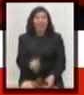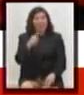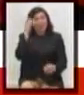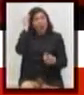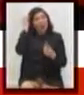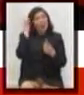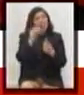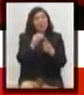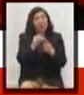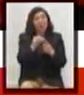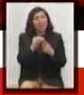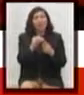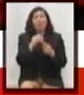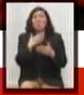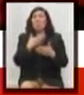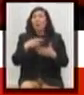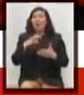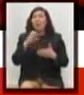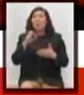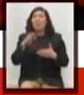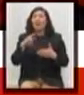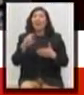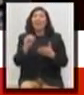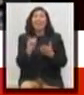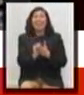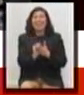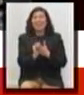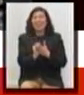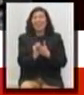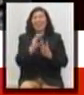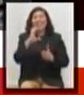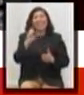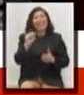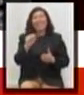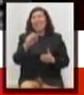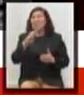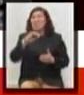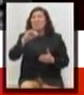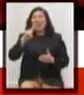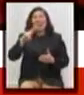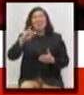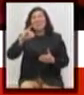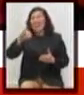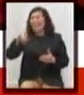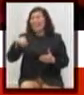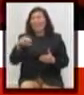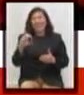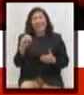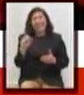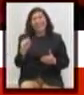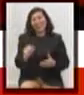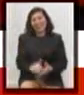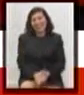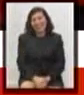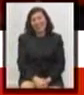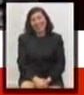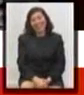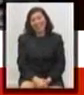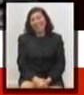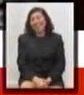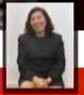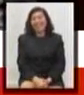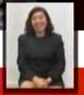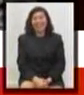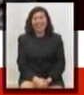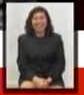opina usted del poema Masa de César Vallejo? Del poema Masa de César Vallejo. Que es